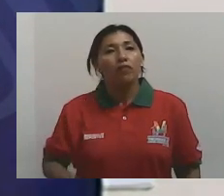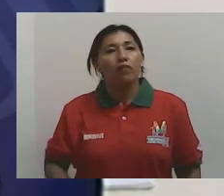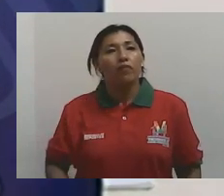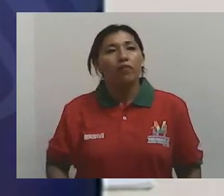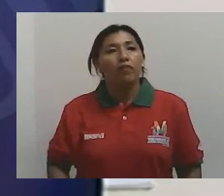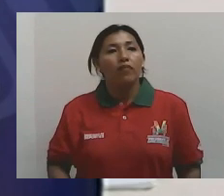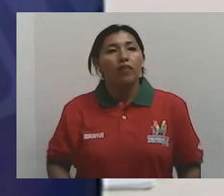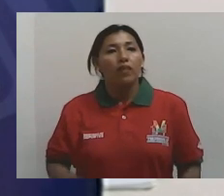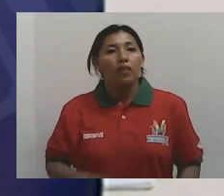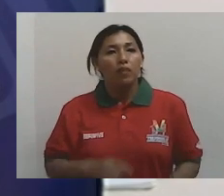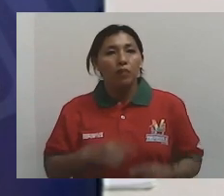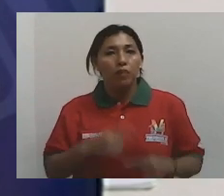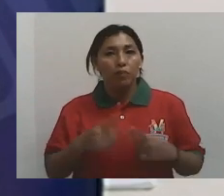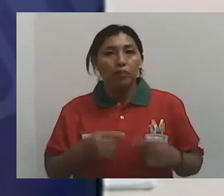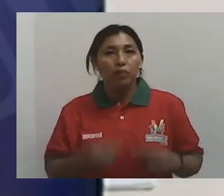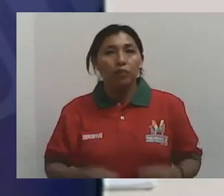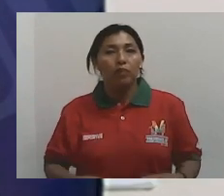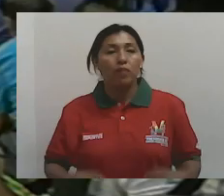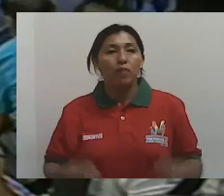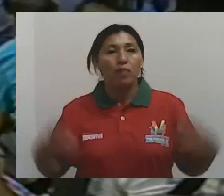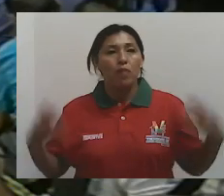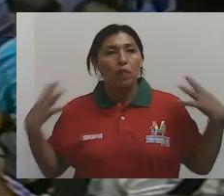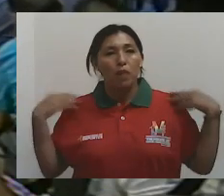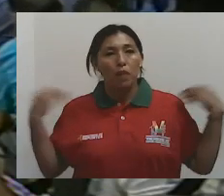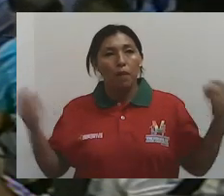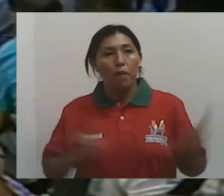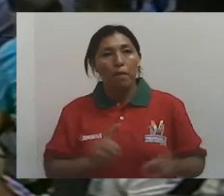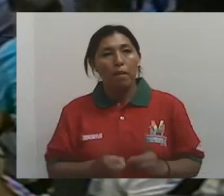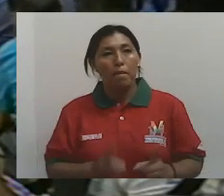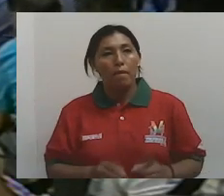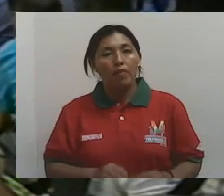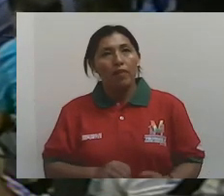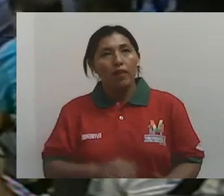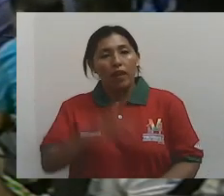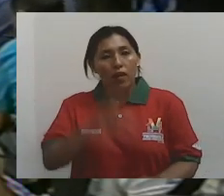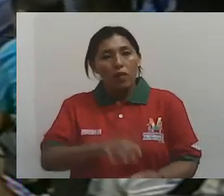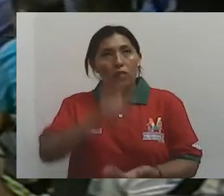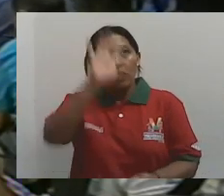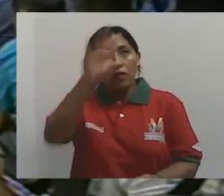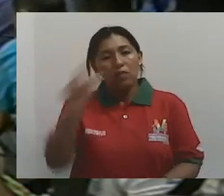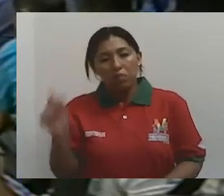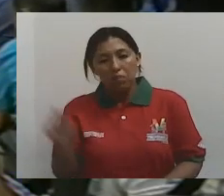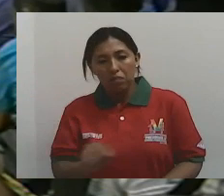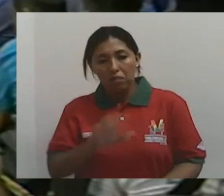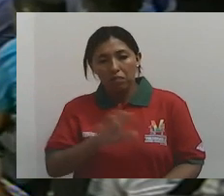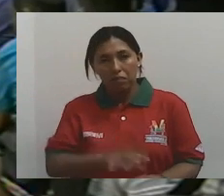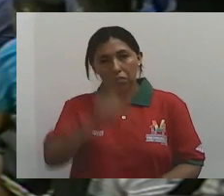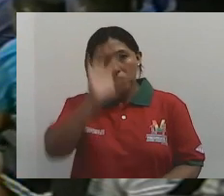sobre la disciplina deportiva de baloncesto, mini baloncesto, perdón.